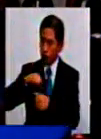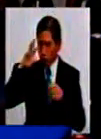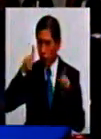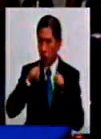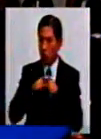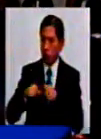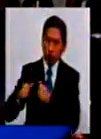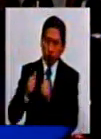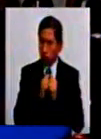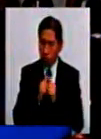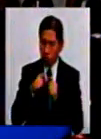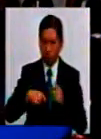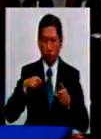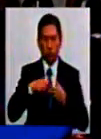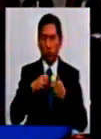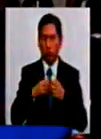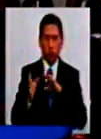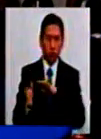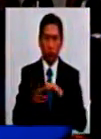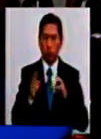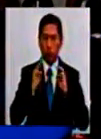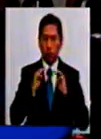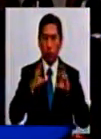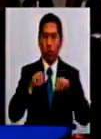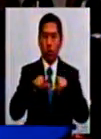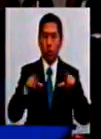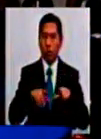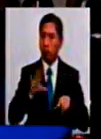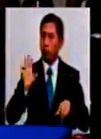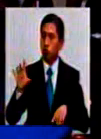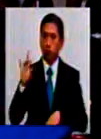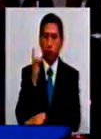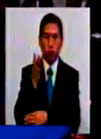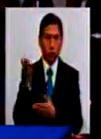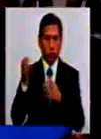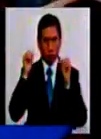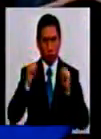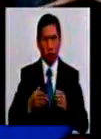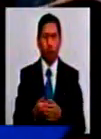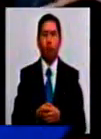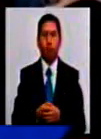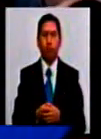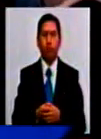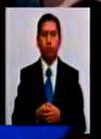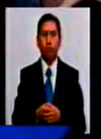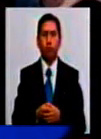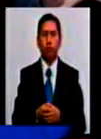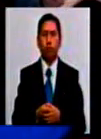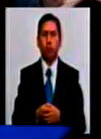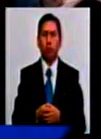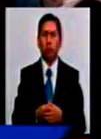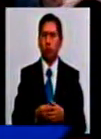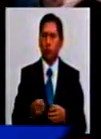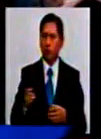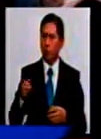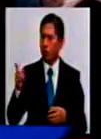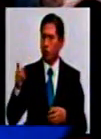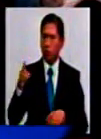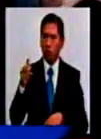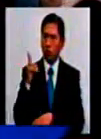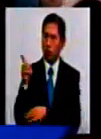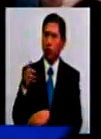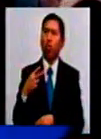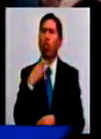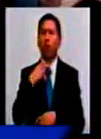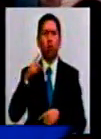gran problema de la salida al mar de la nación boliviana. No es posible ahogar a una nación y